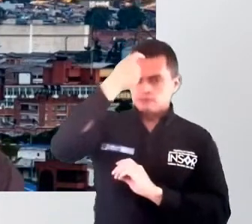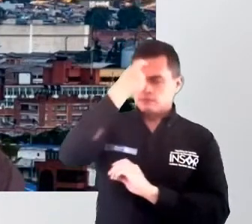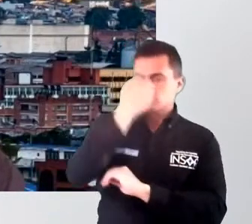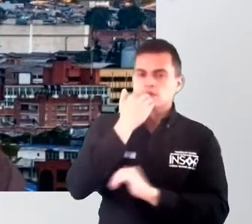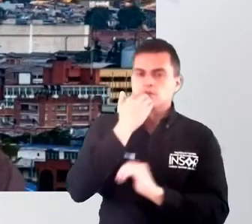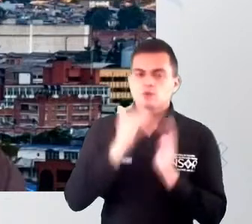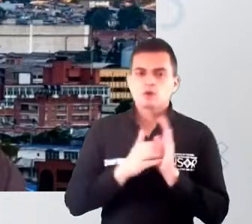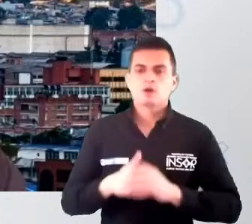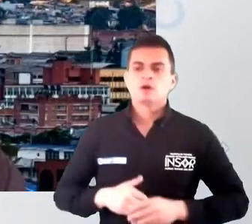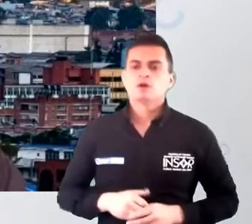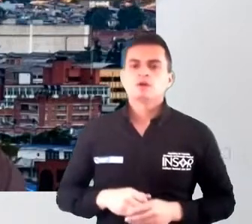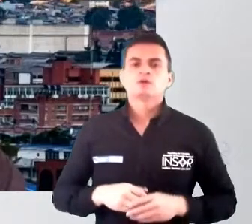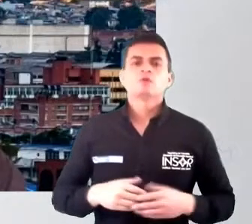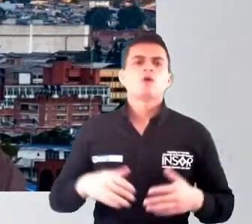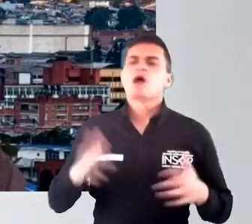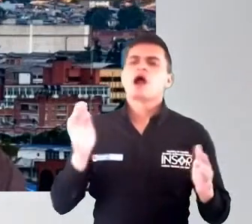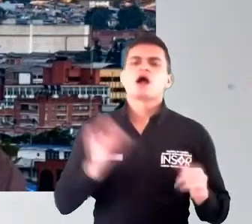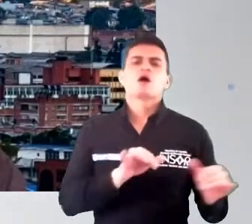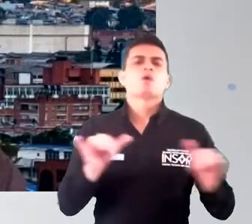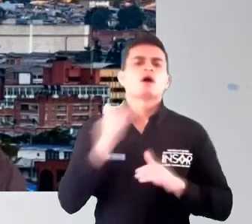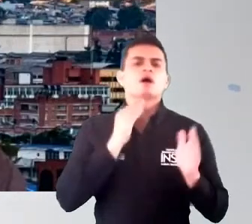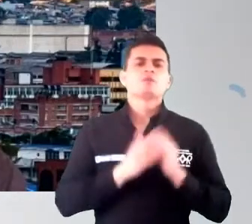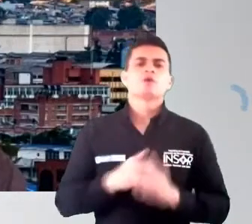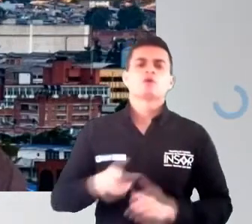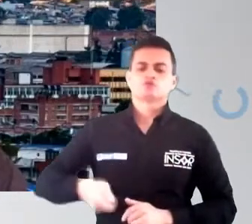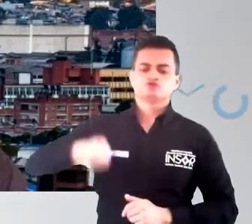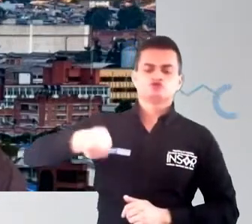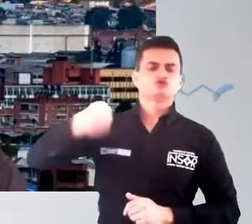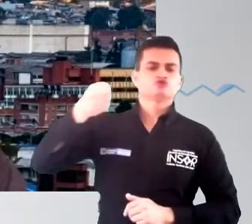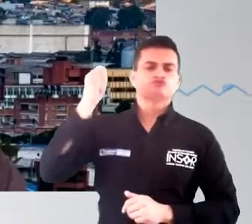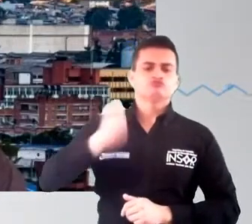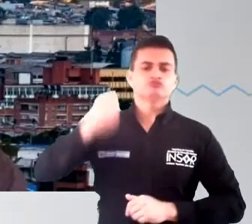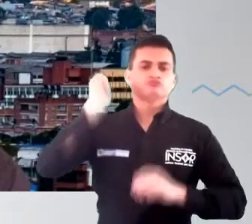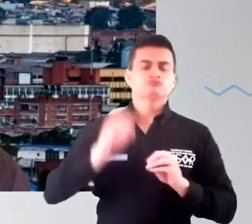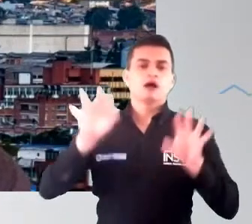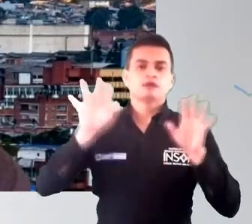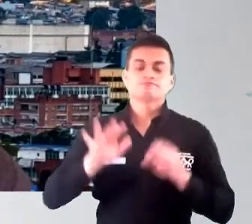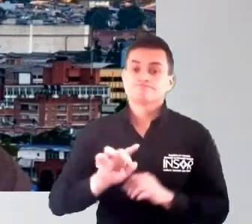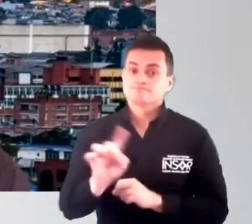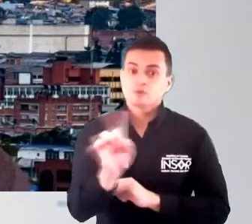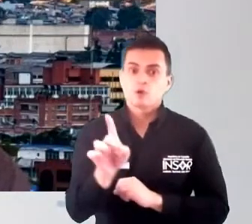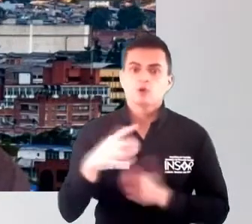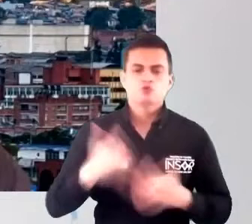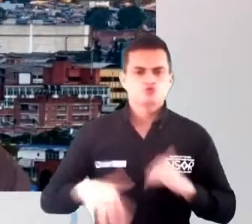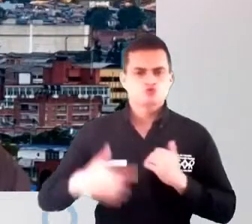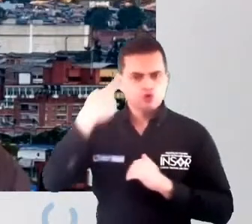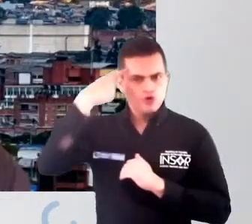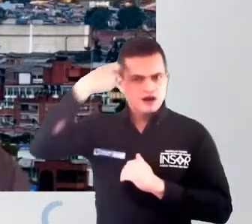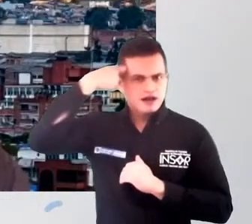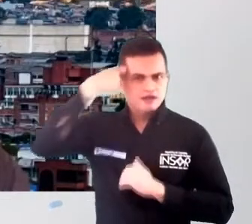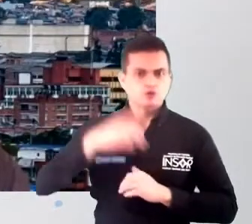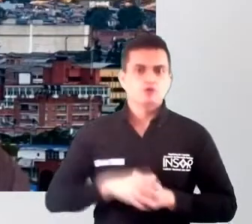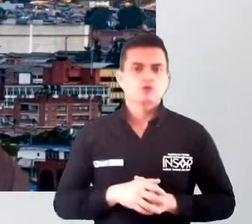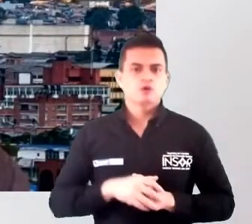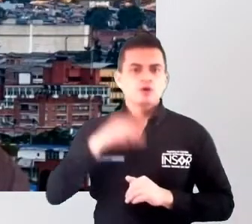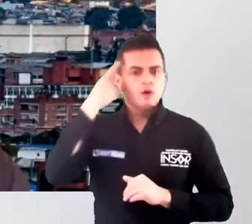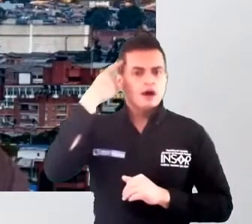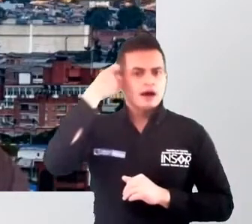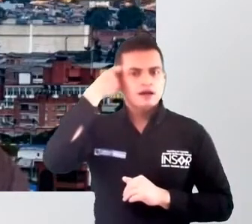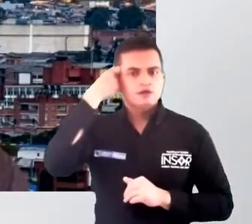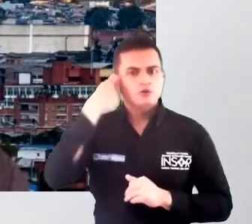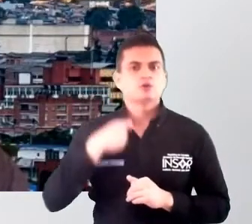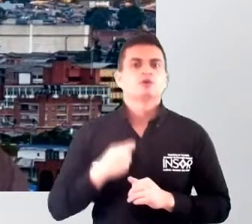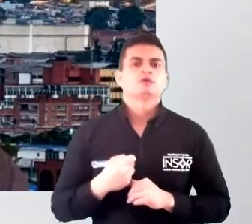dice, una bala de plata. Lo que tenemos es un gran reto para, en la medida en que